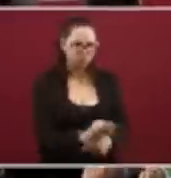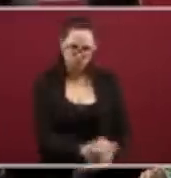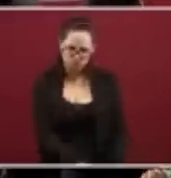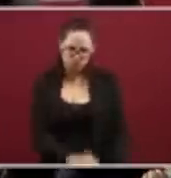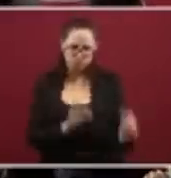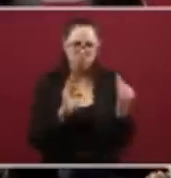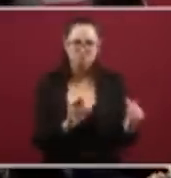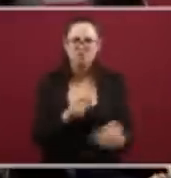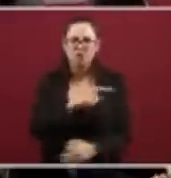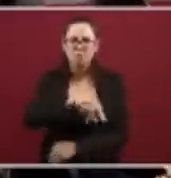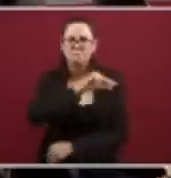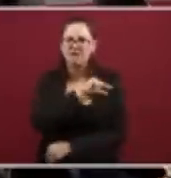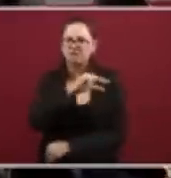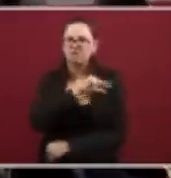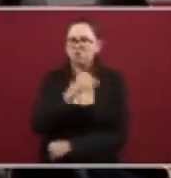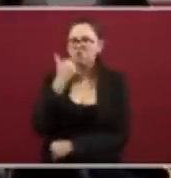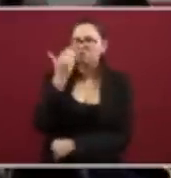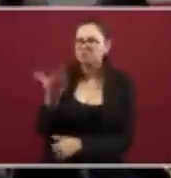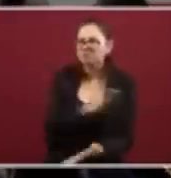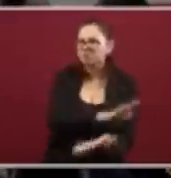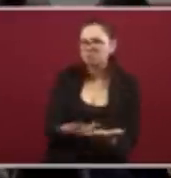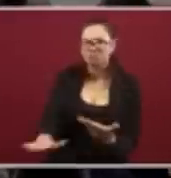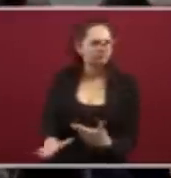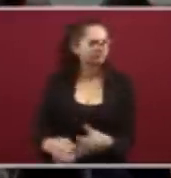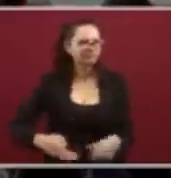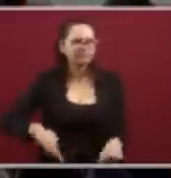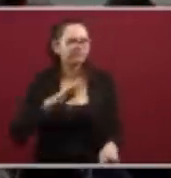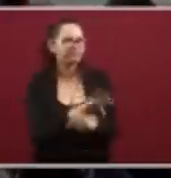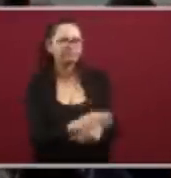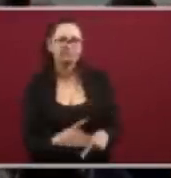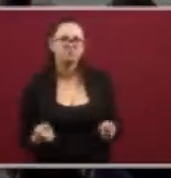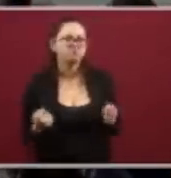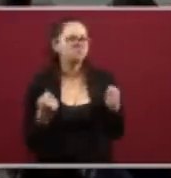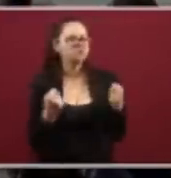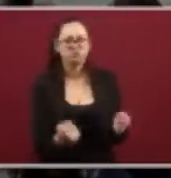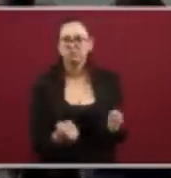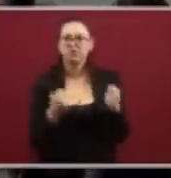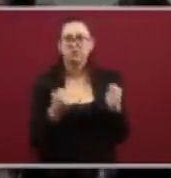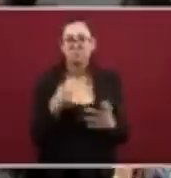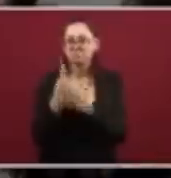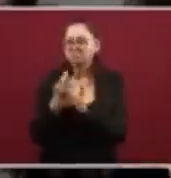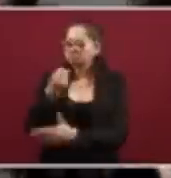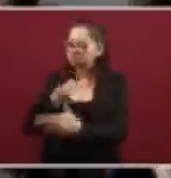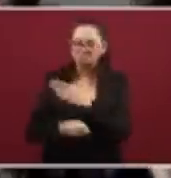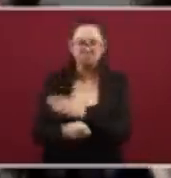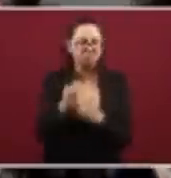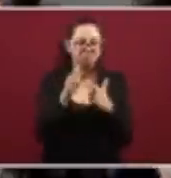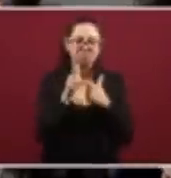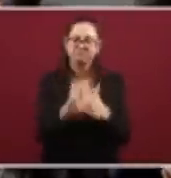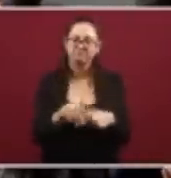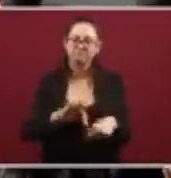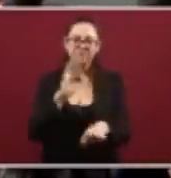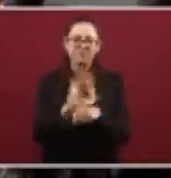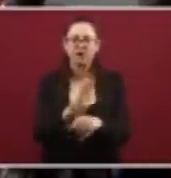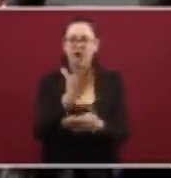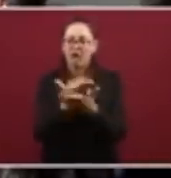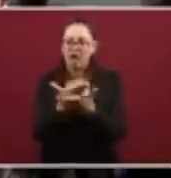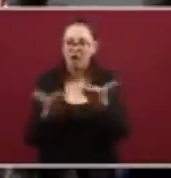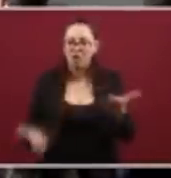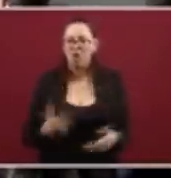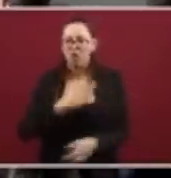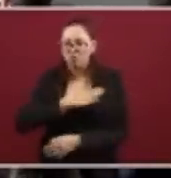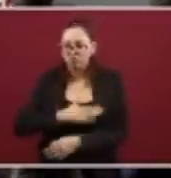defendido incluso con el costo de la pérdida su libertad y hoy se les hace justicia creo que alguien quería hacer un